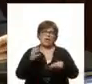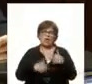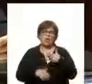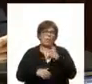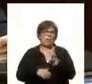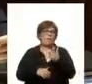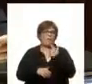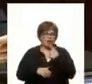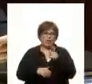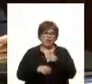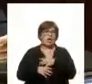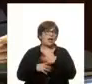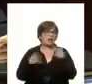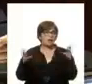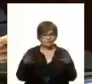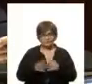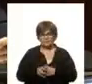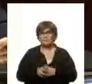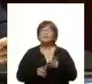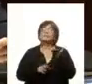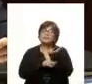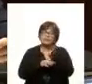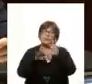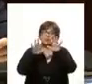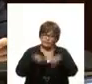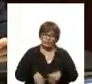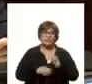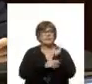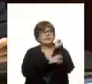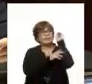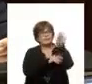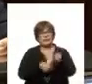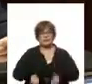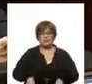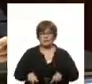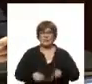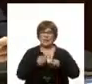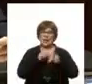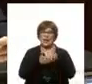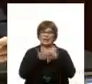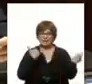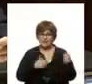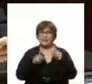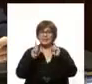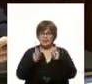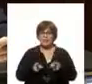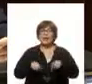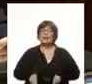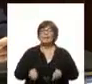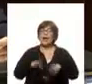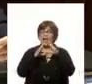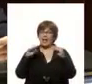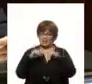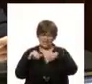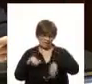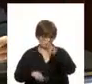humanitario de enormes proporciones. Pido que mis palabras se envíen al Ministerio de Reacciones Exteriores, a la Embajada de